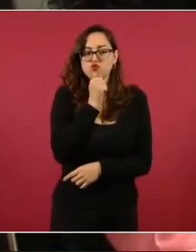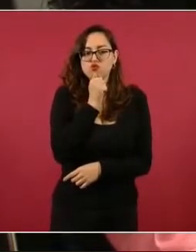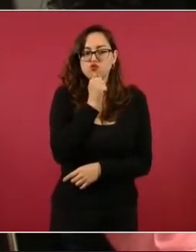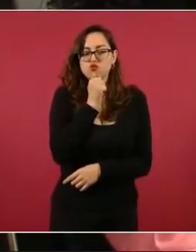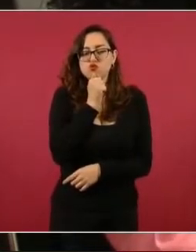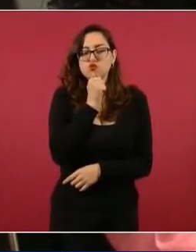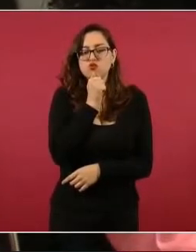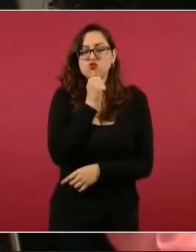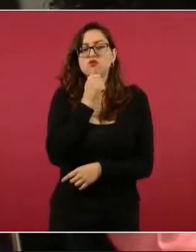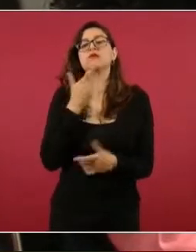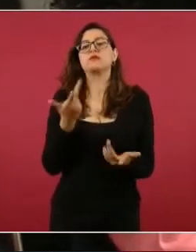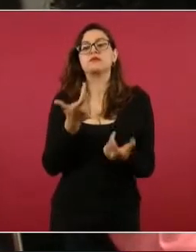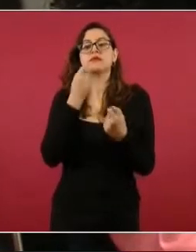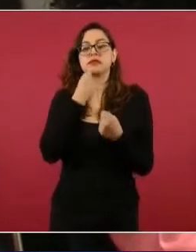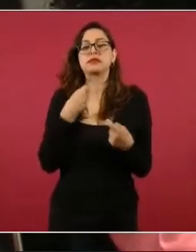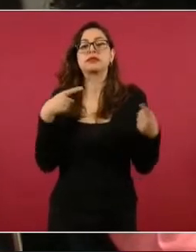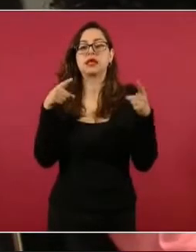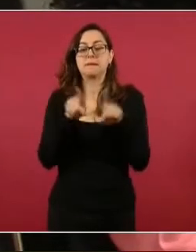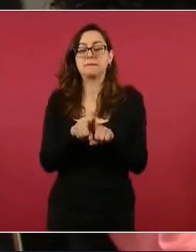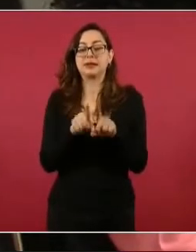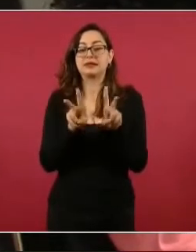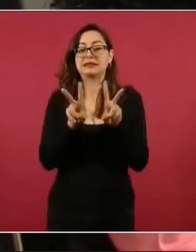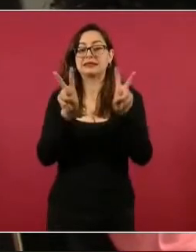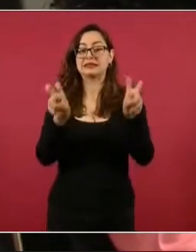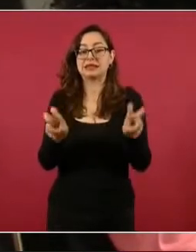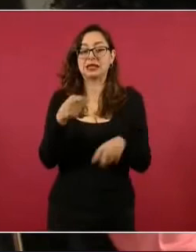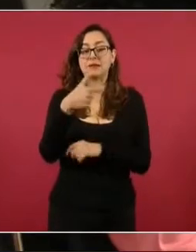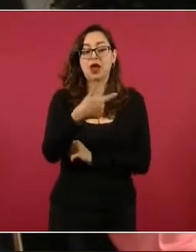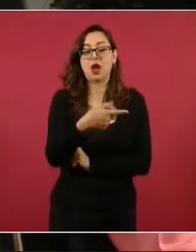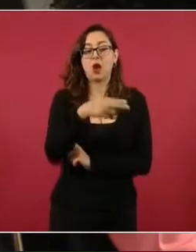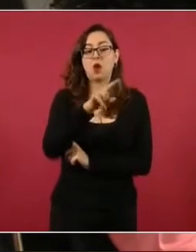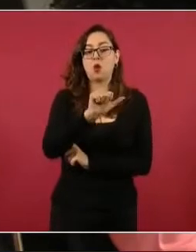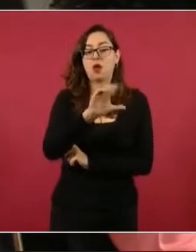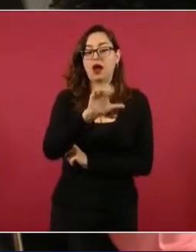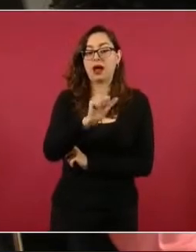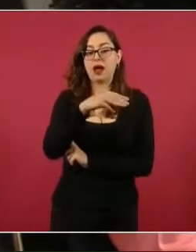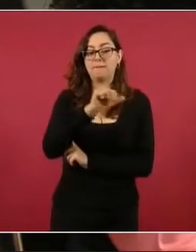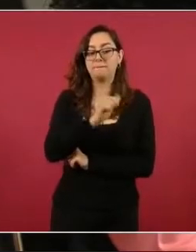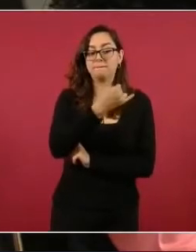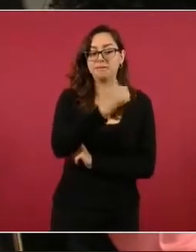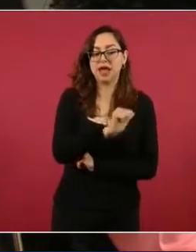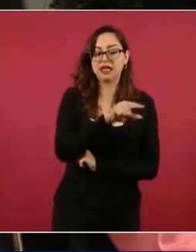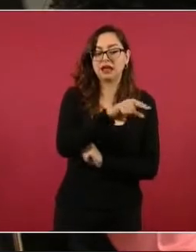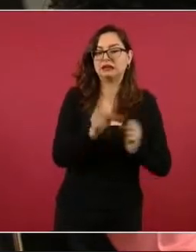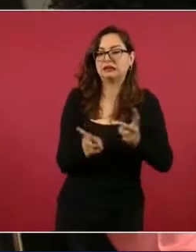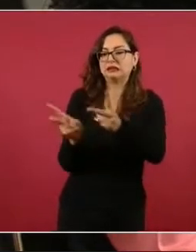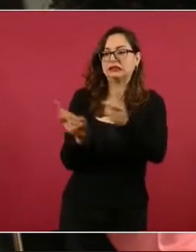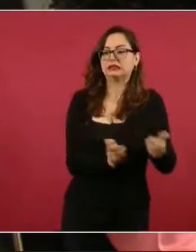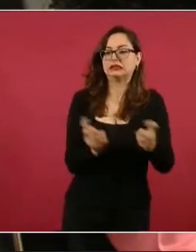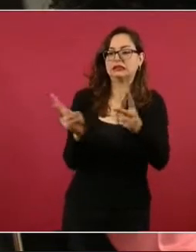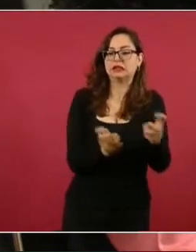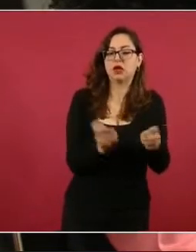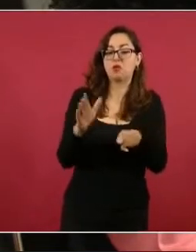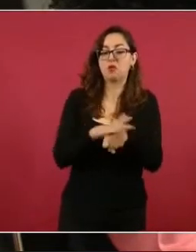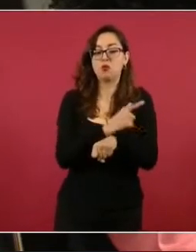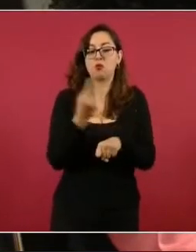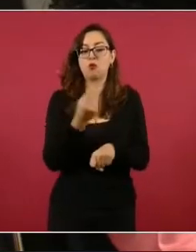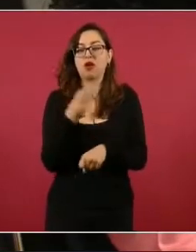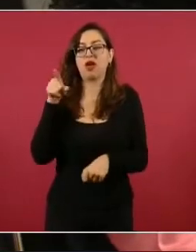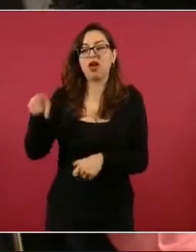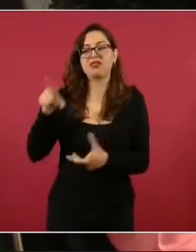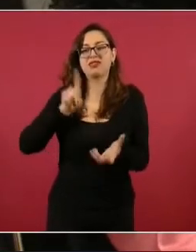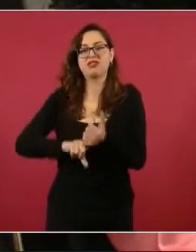se habla mucho de que las filtraciones de Guacamaya no hubieran sido posibles si alguien al interior del Ejército no hubiera bajado las guardias de